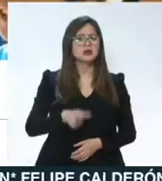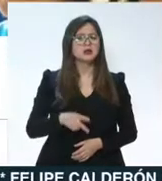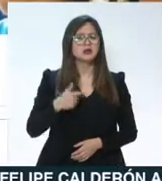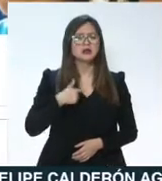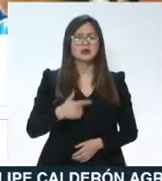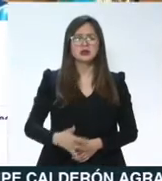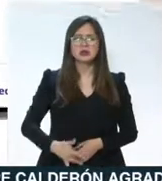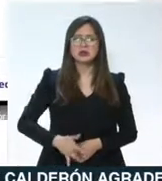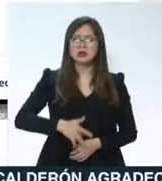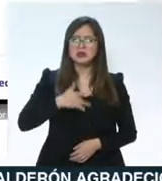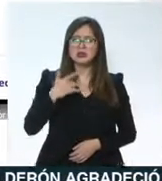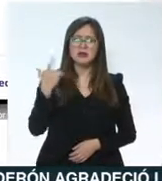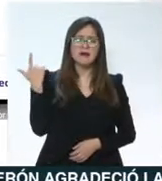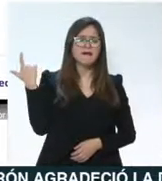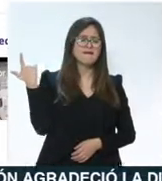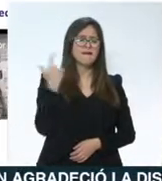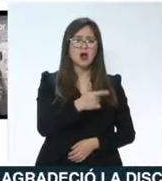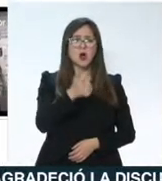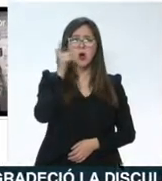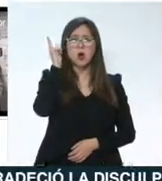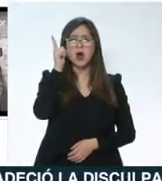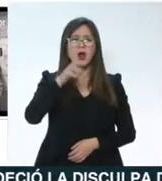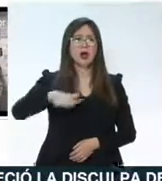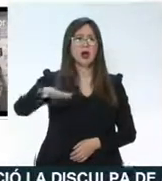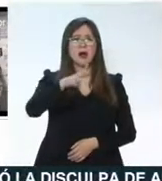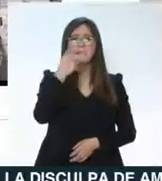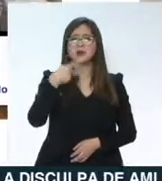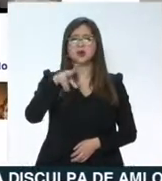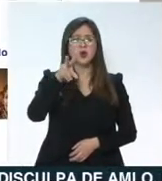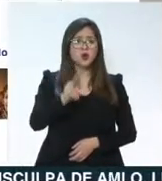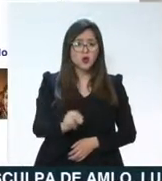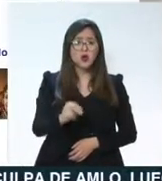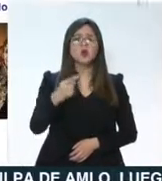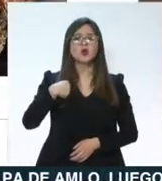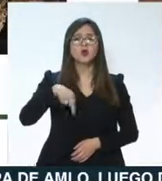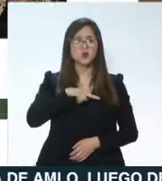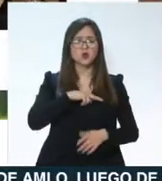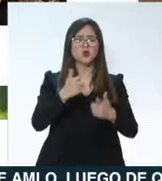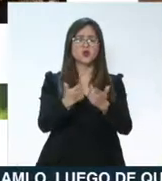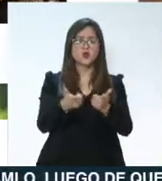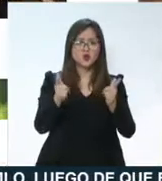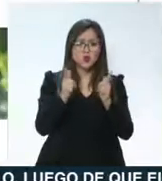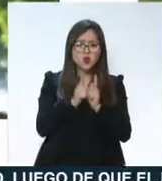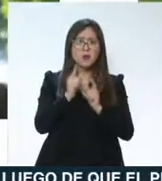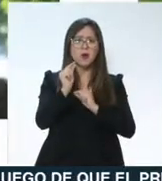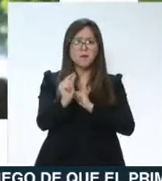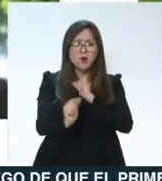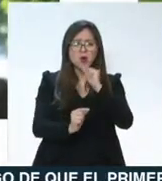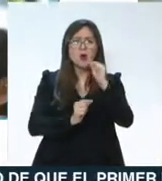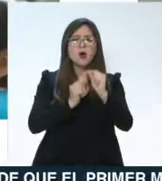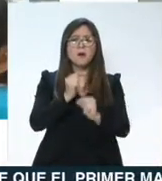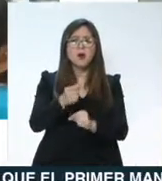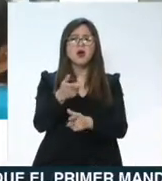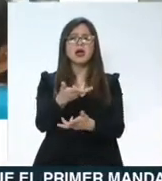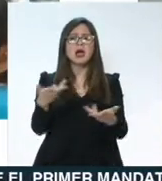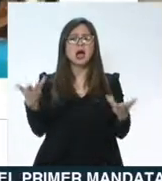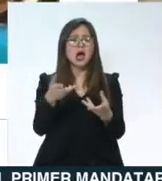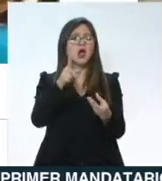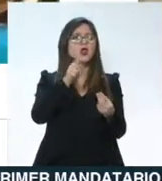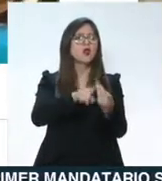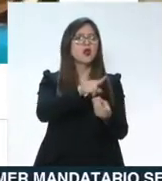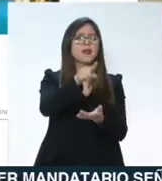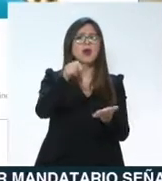Es por eso que existimos, porque pues nosotros les damos ese consuelo y la sabiduría de saber a dónde se van a